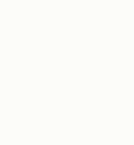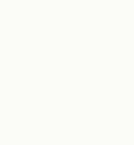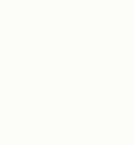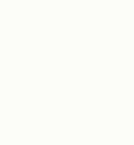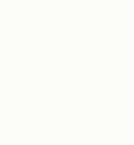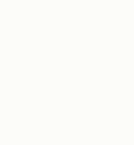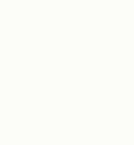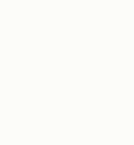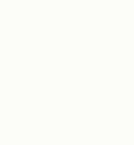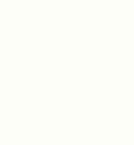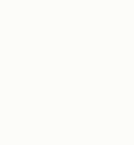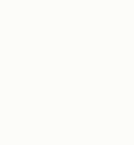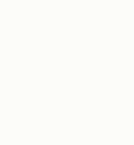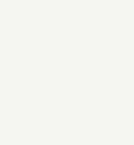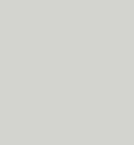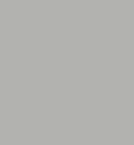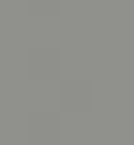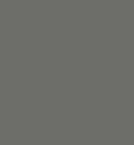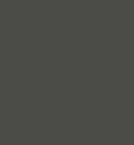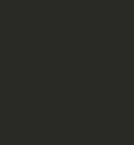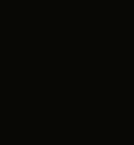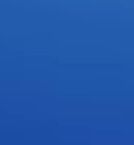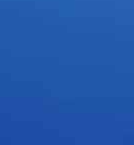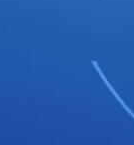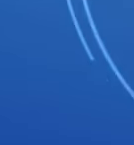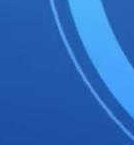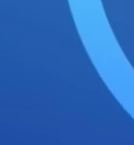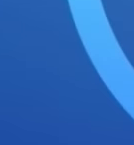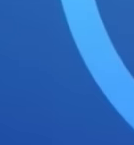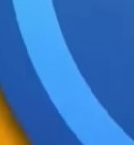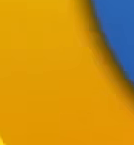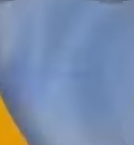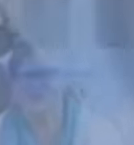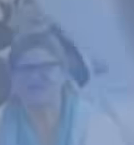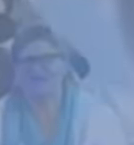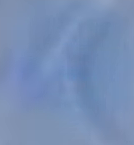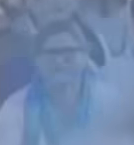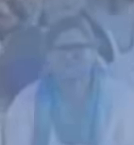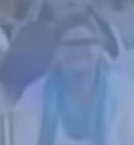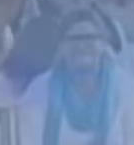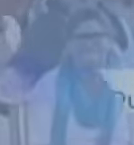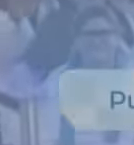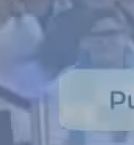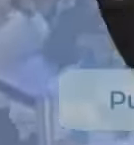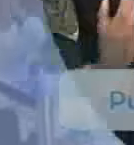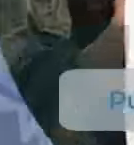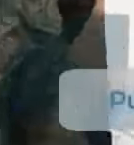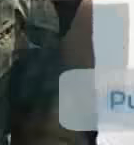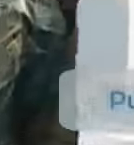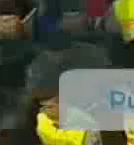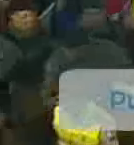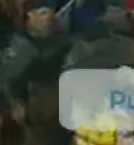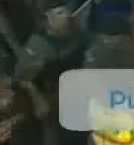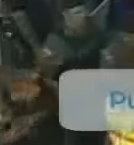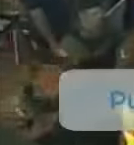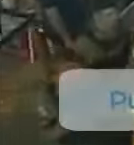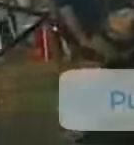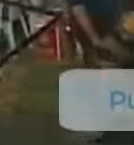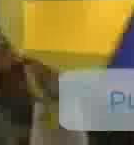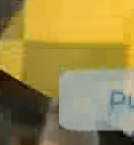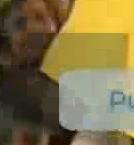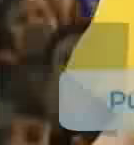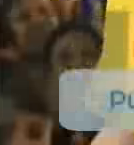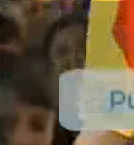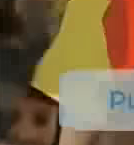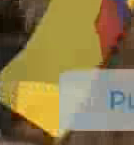Ecuador TV, somos todos. Este sábado 6 de agosto, no te pierdas el Enlace Ciudadano